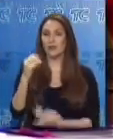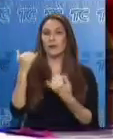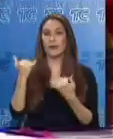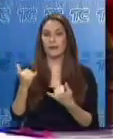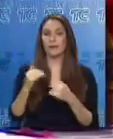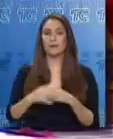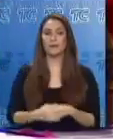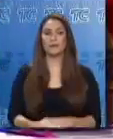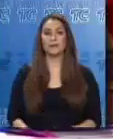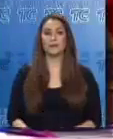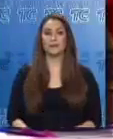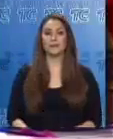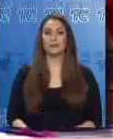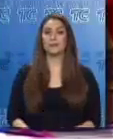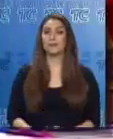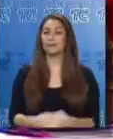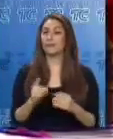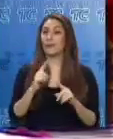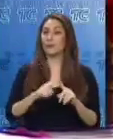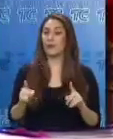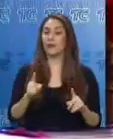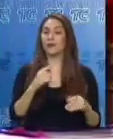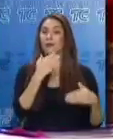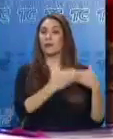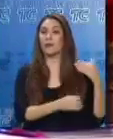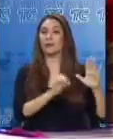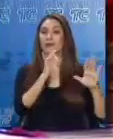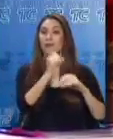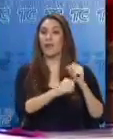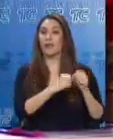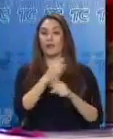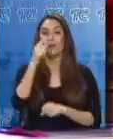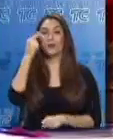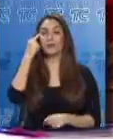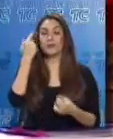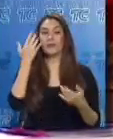juntito. Y resulta que después de estar 7 años en el gobierno,